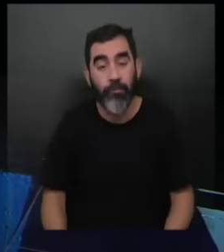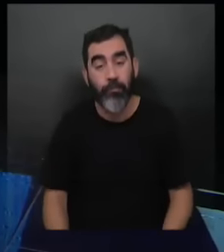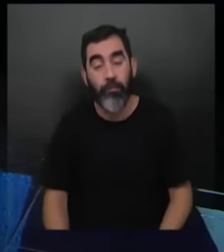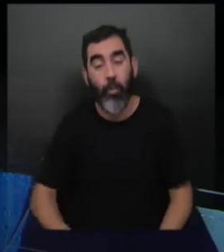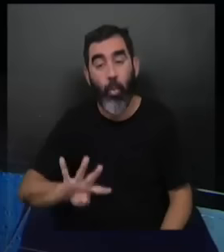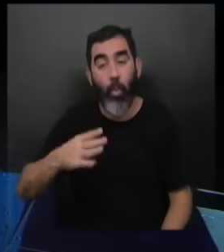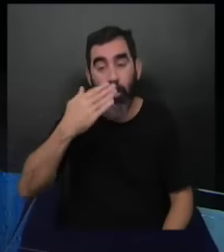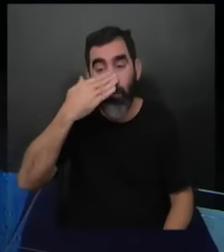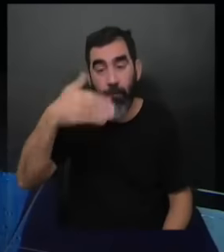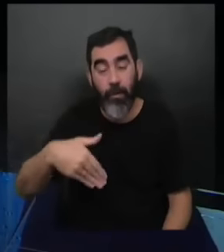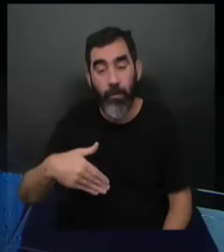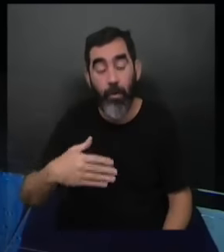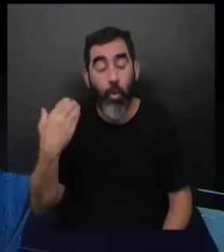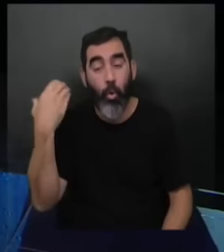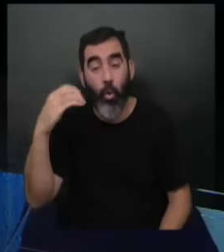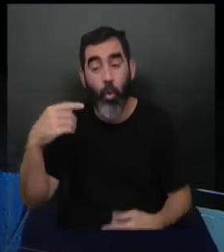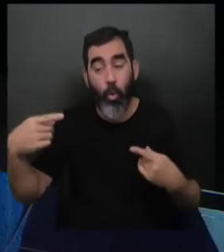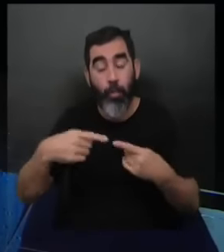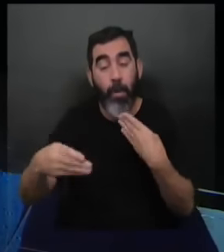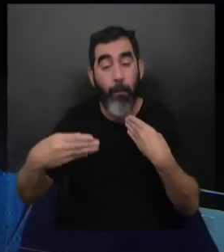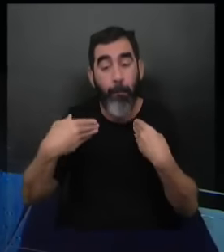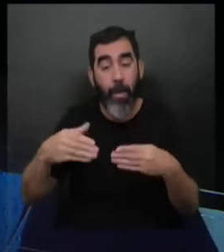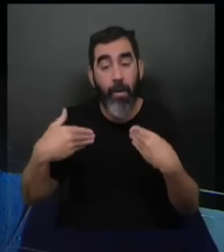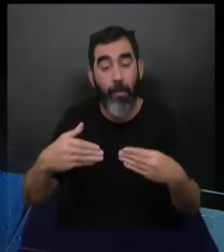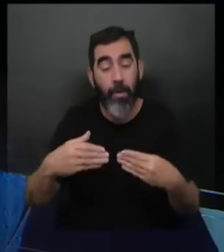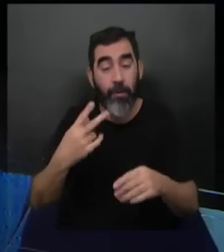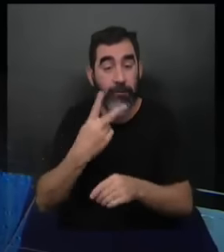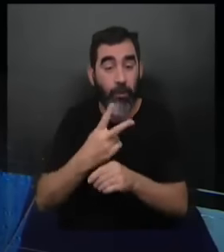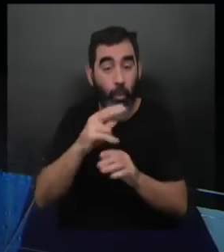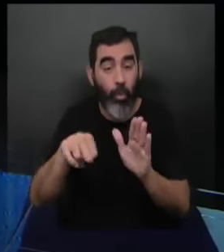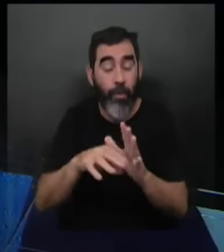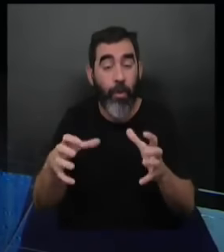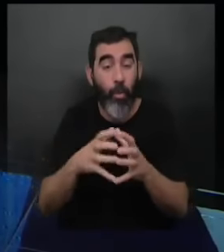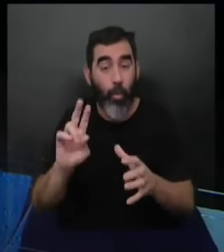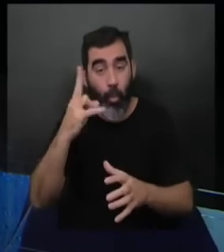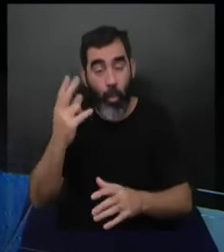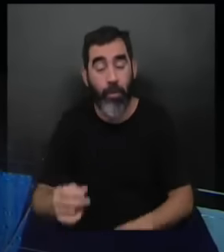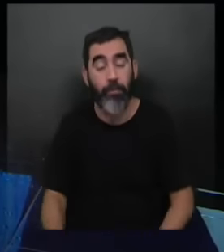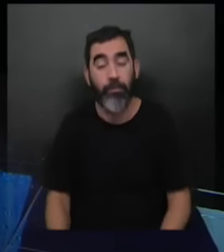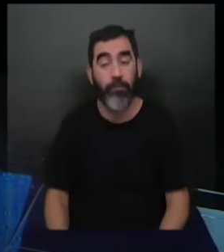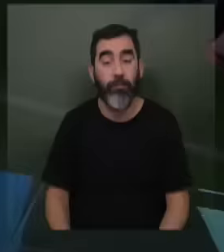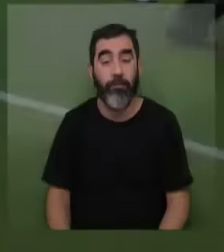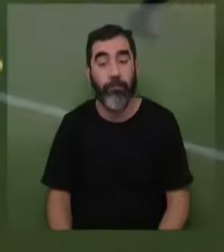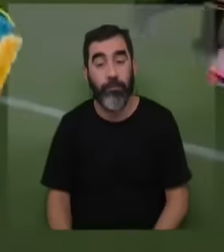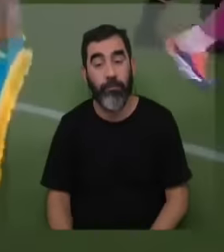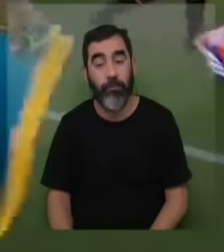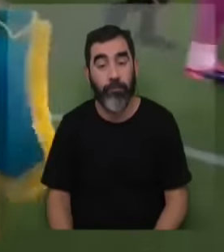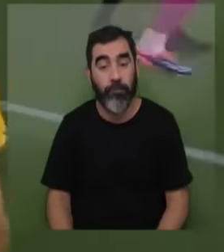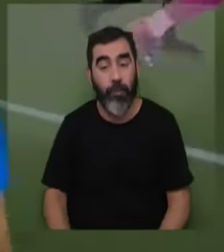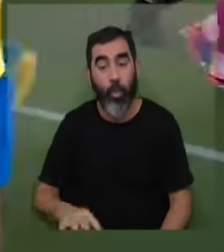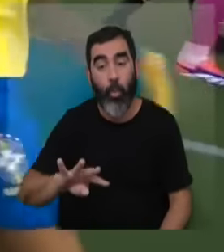cuartos de final mientras que Colombia Se enfrentará a Panamá el segundo del grupo de los celestes en cuartos de